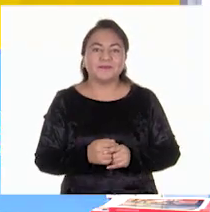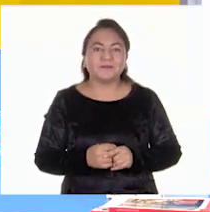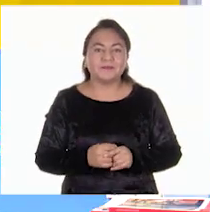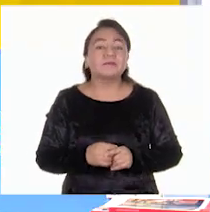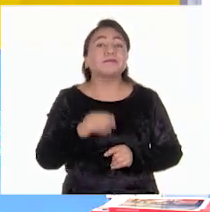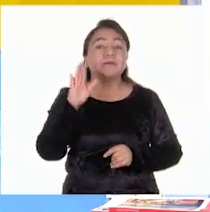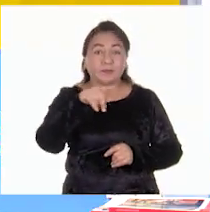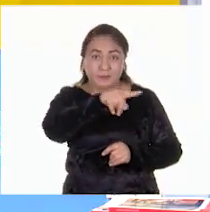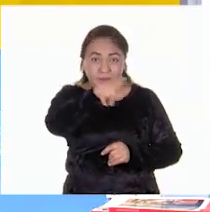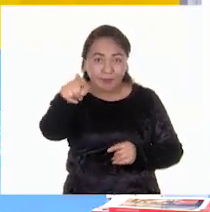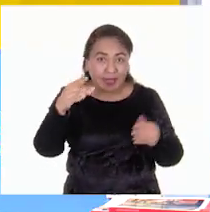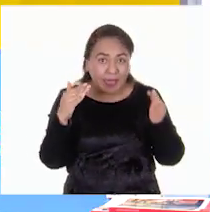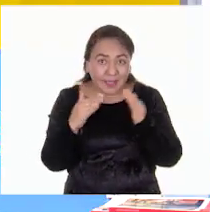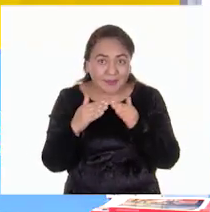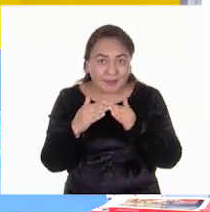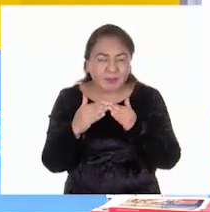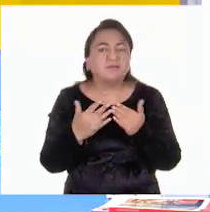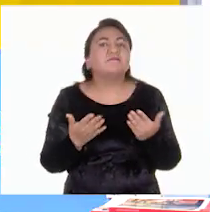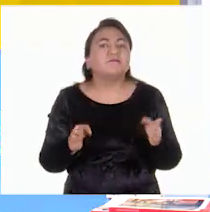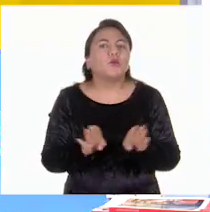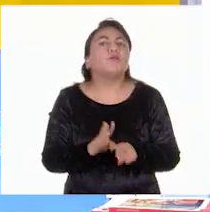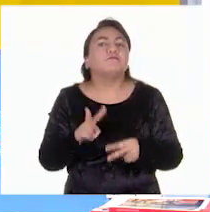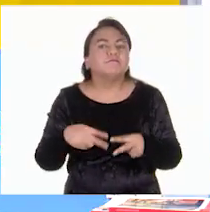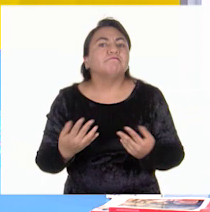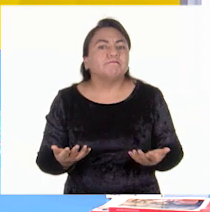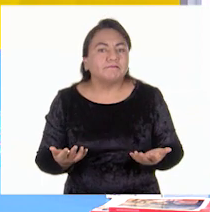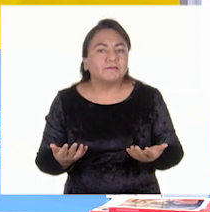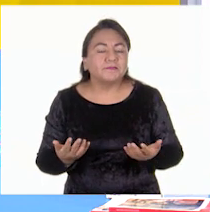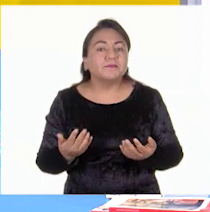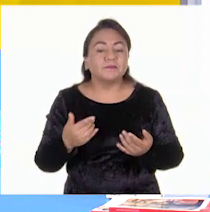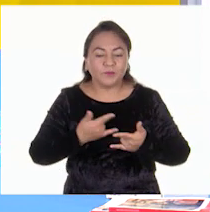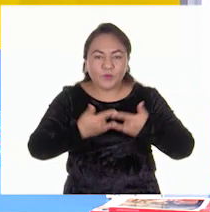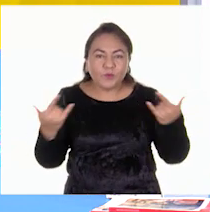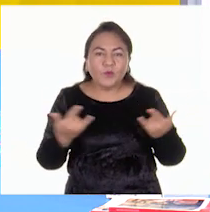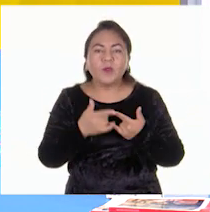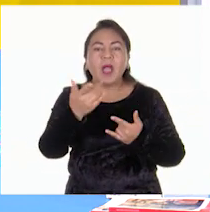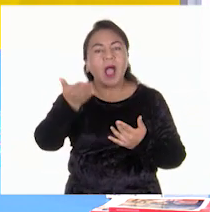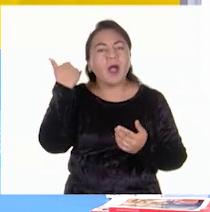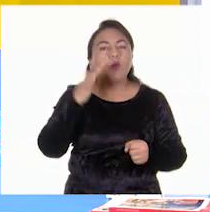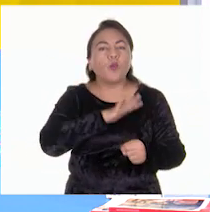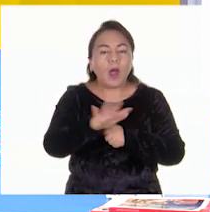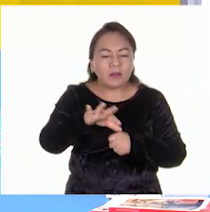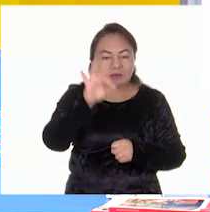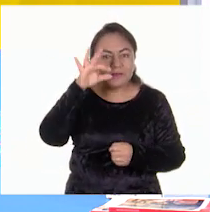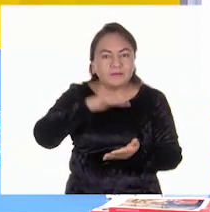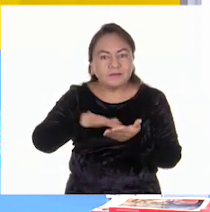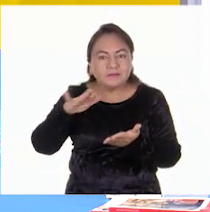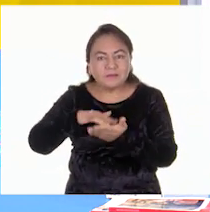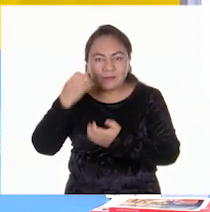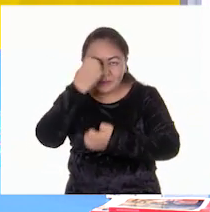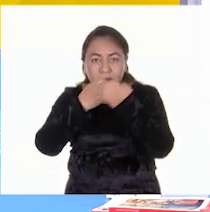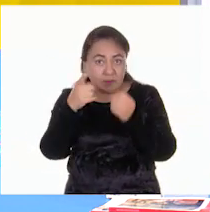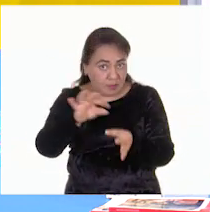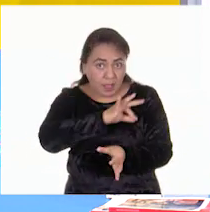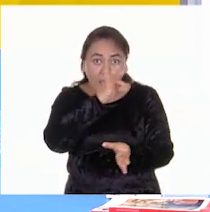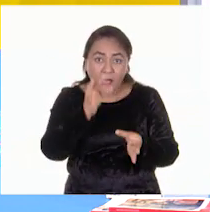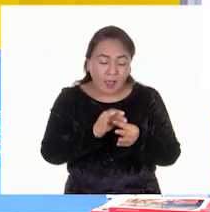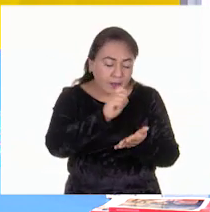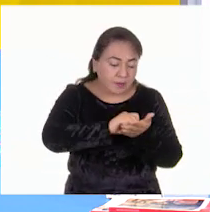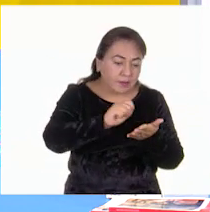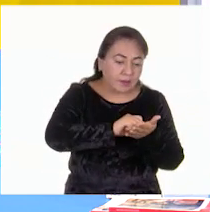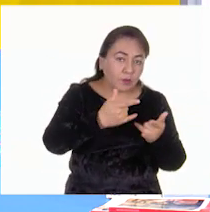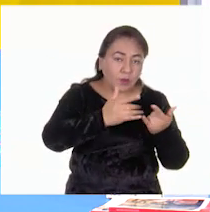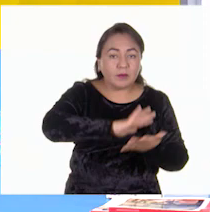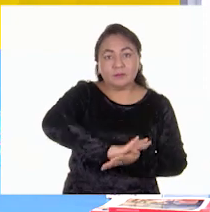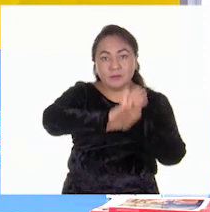ustedes, estudiantes en casa, cómo van? ¿Qué cuentos y obras de teatro han leído y analizado? ¿Ya terminaron su adaptación